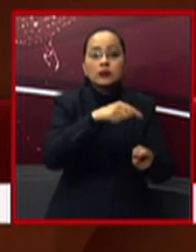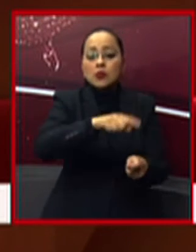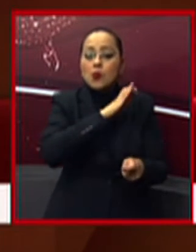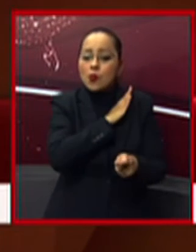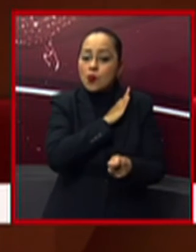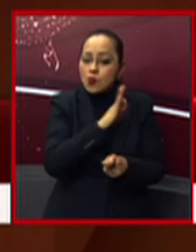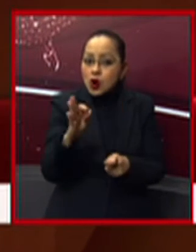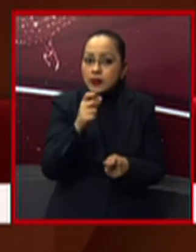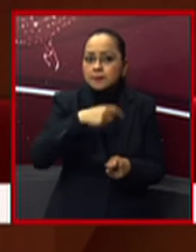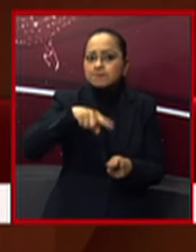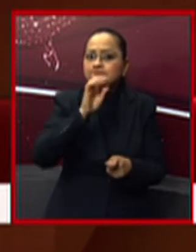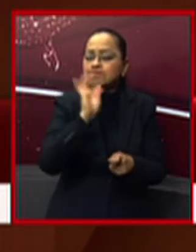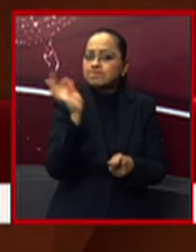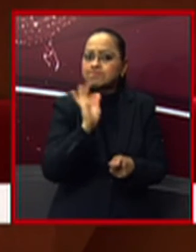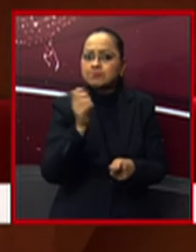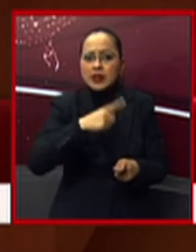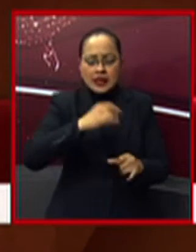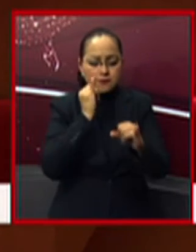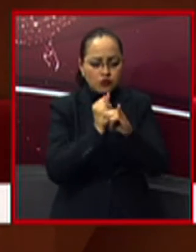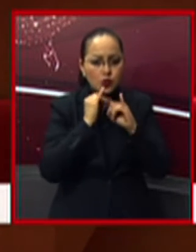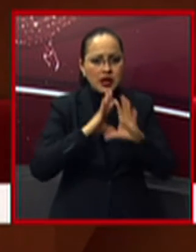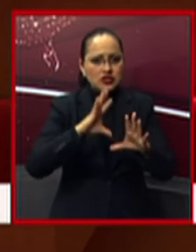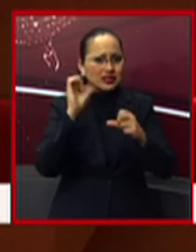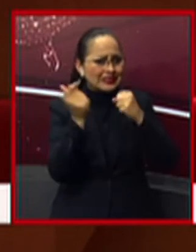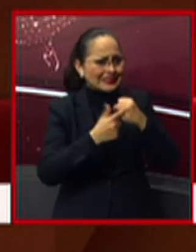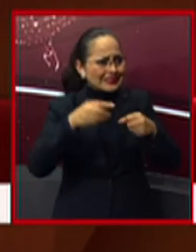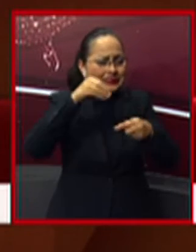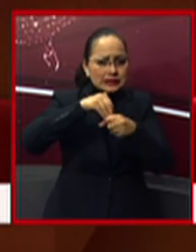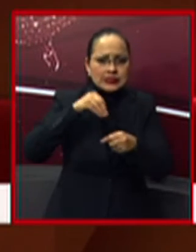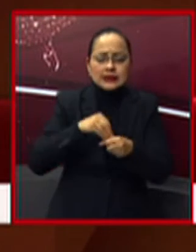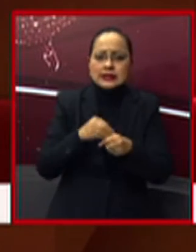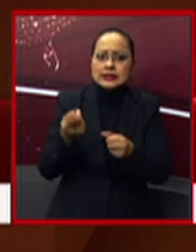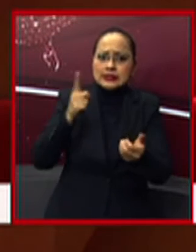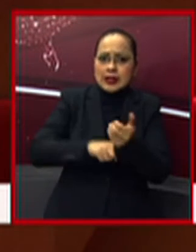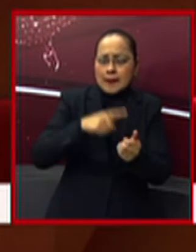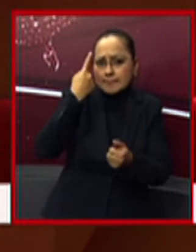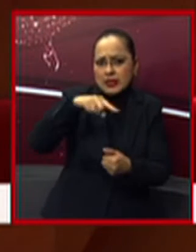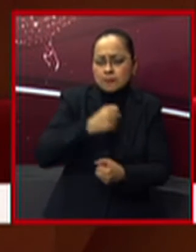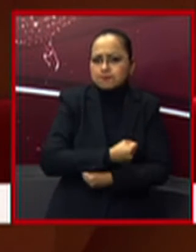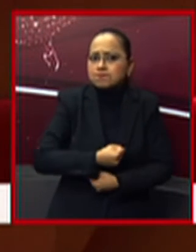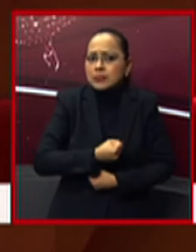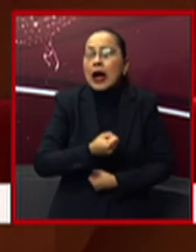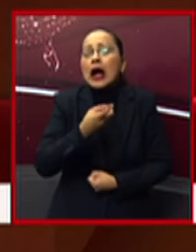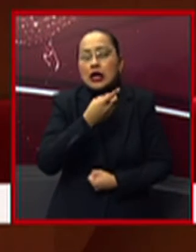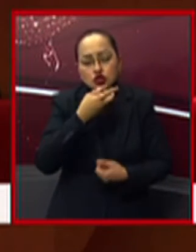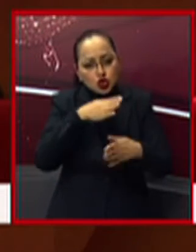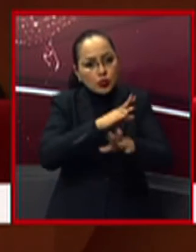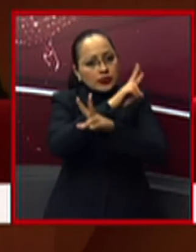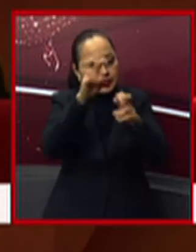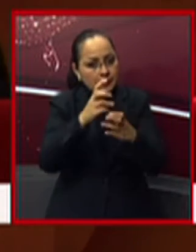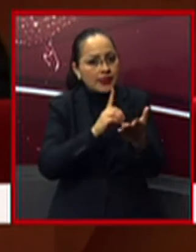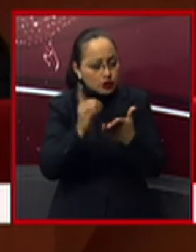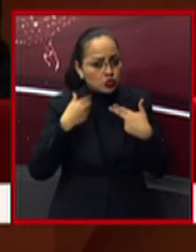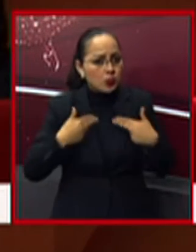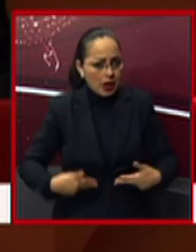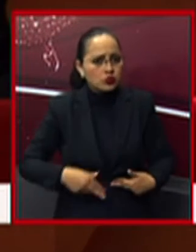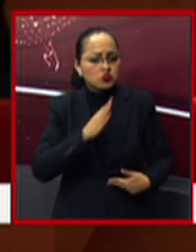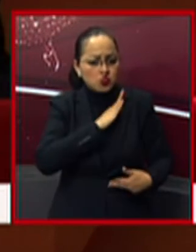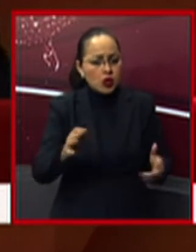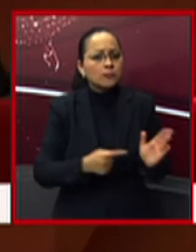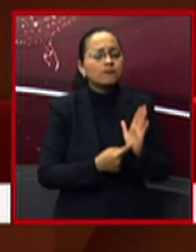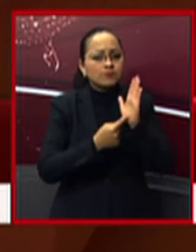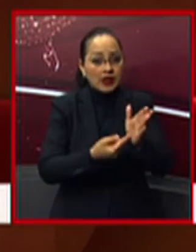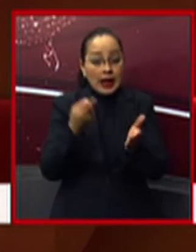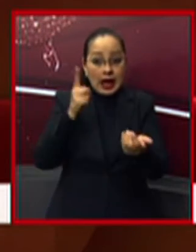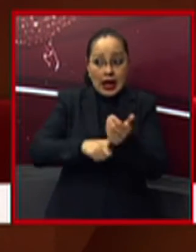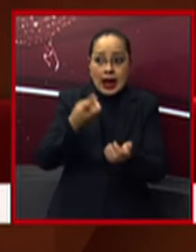pueda desclasificar la información que se encuentre reservada en materia de derechos humanos. Esta fue una